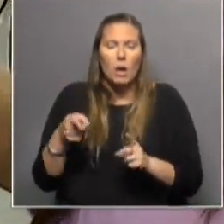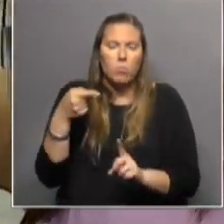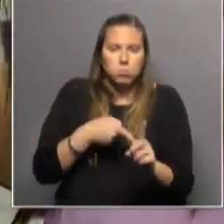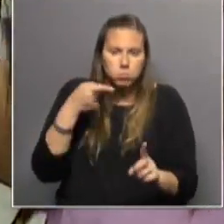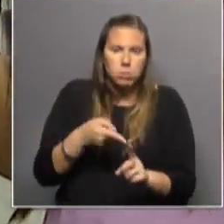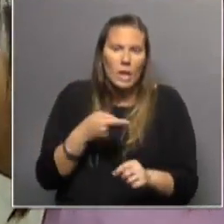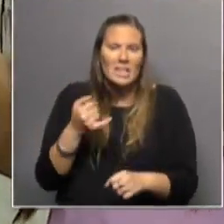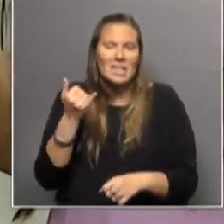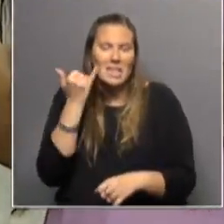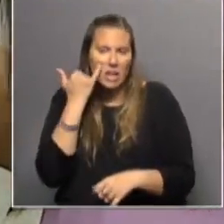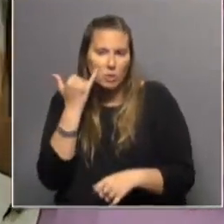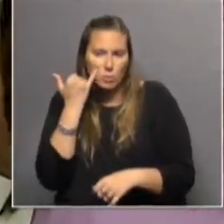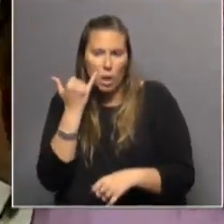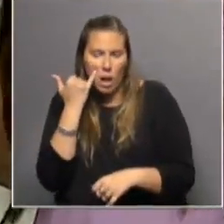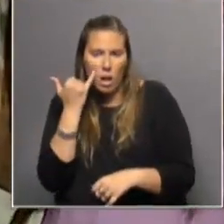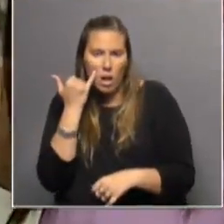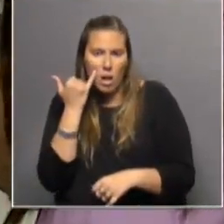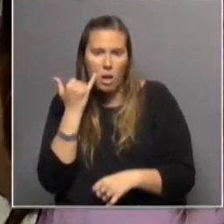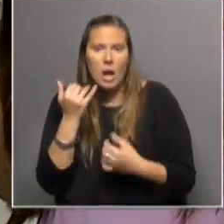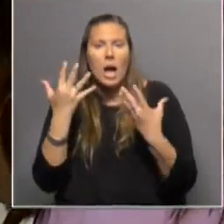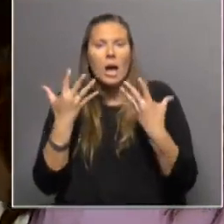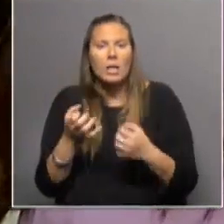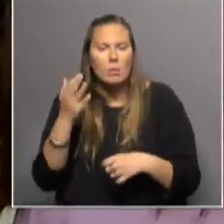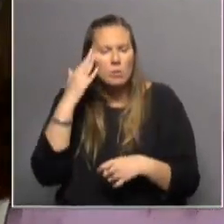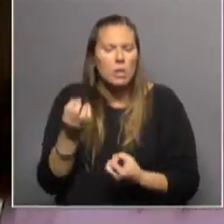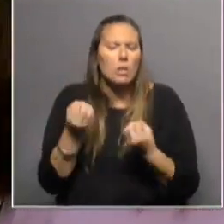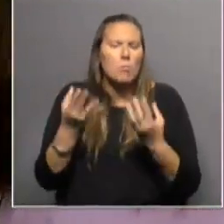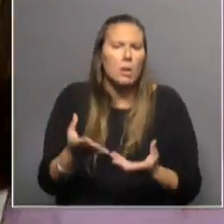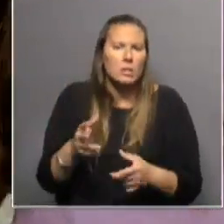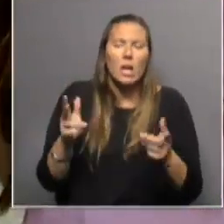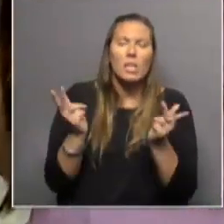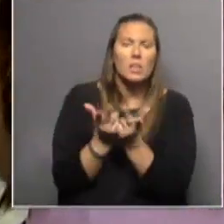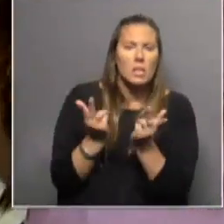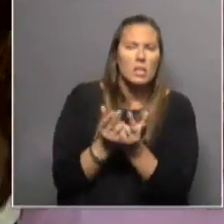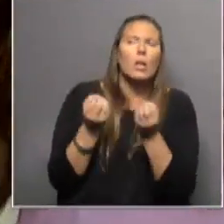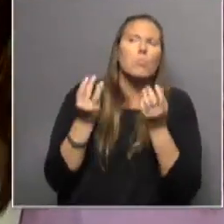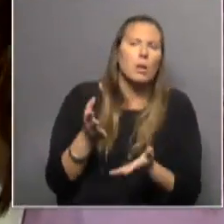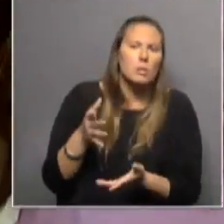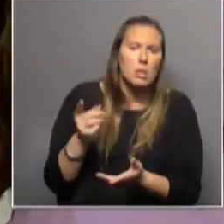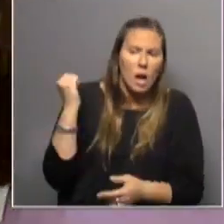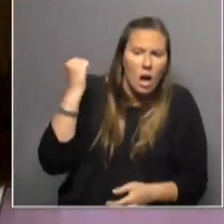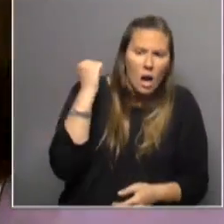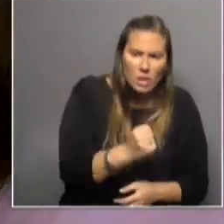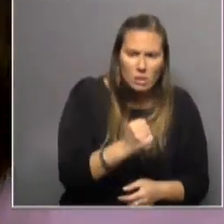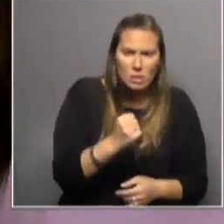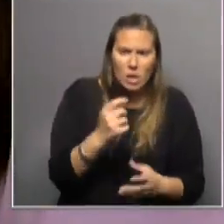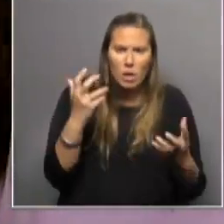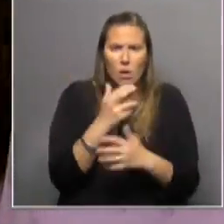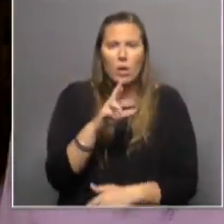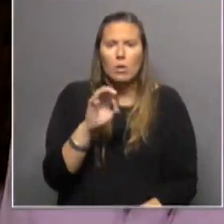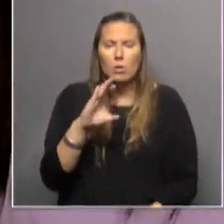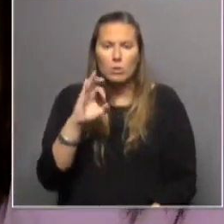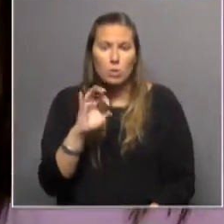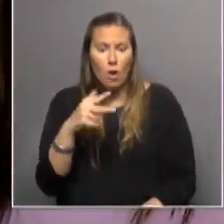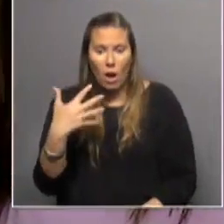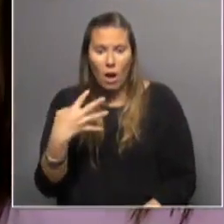que hay, y queremos saber qué está pasando en 33, porque asesinaron brutalmente a Rocío Duche,